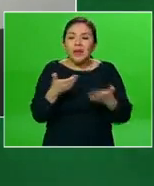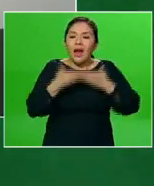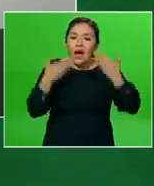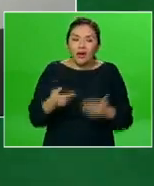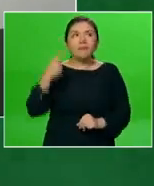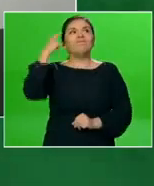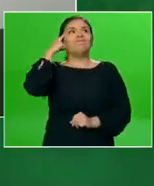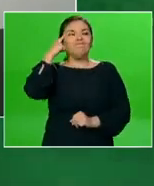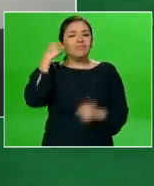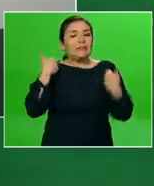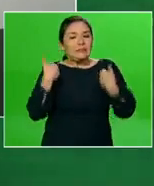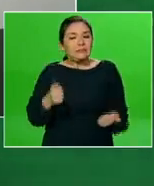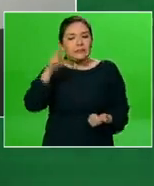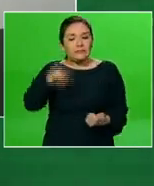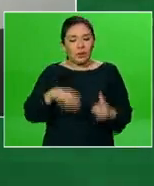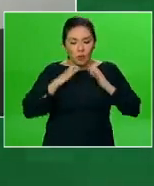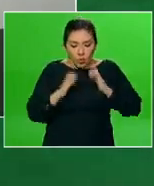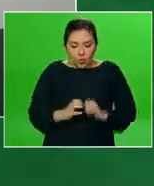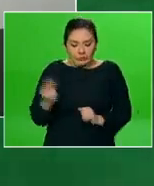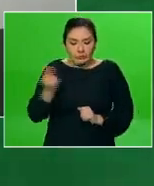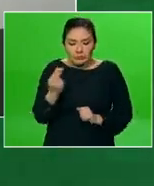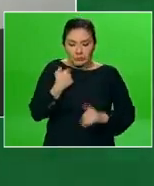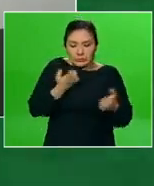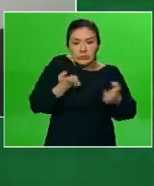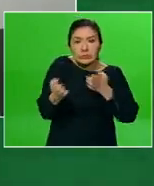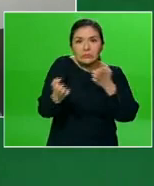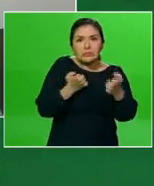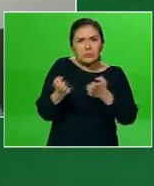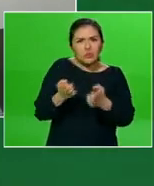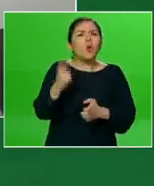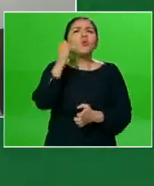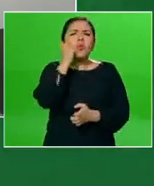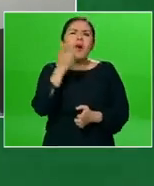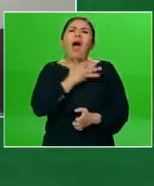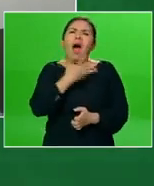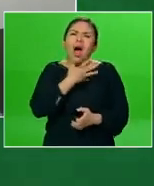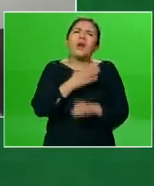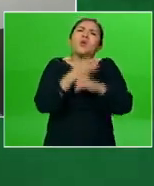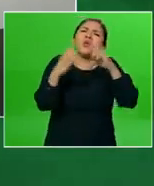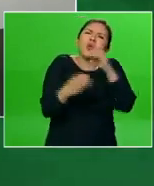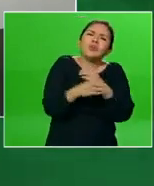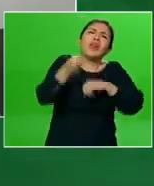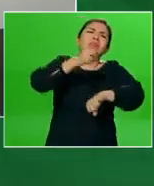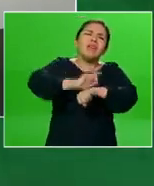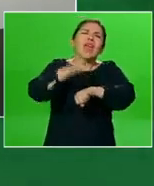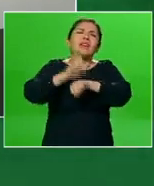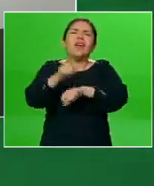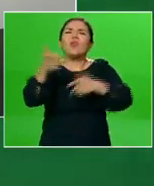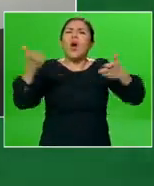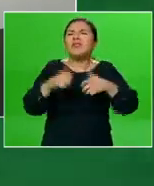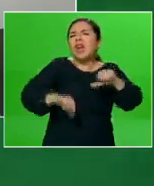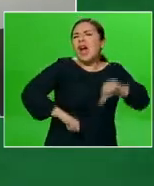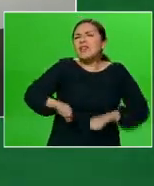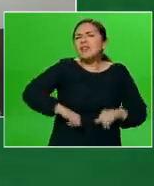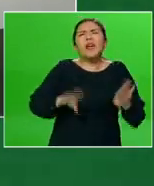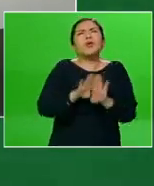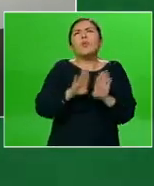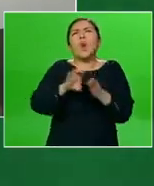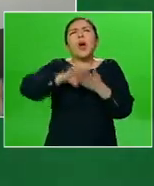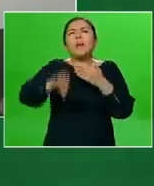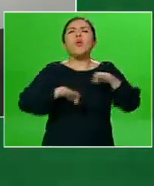inconscientes que aunque tenemos actividades obligatorias que cumplimos día a día como puede ser nuestro